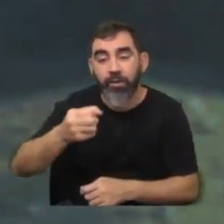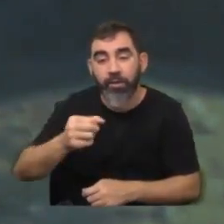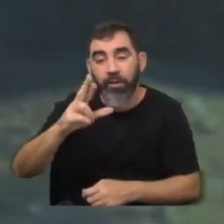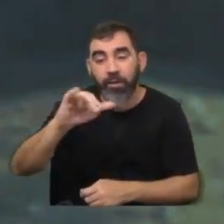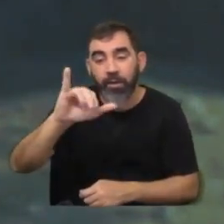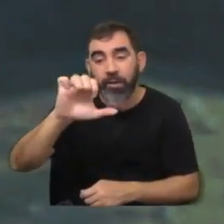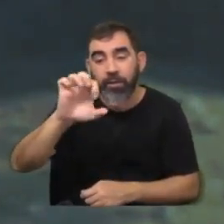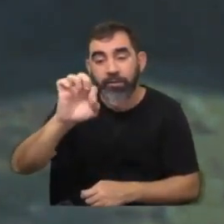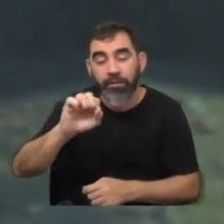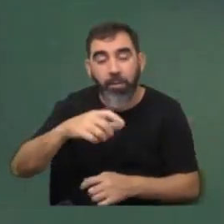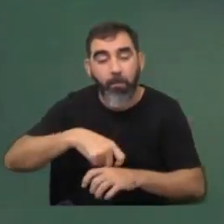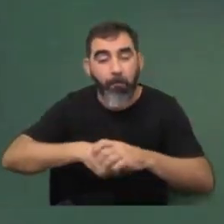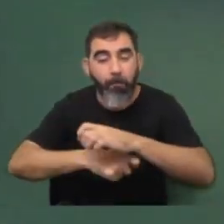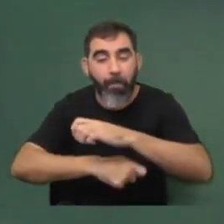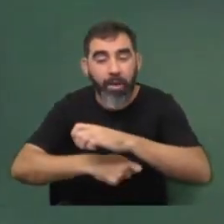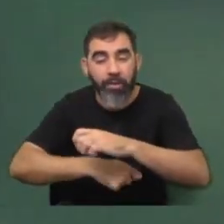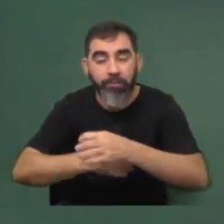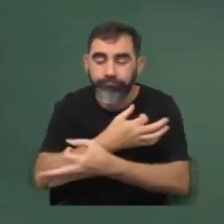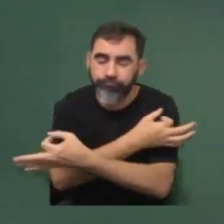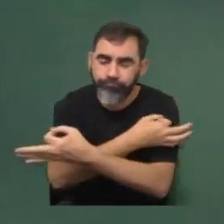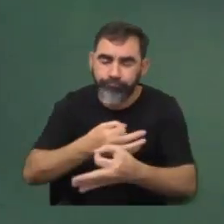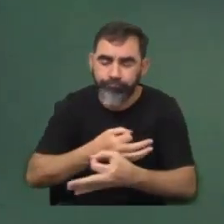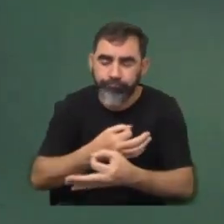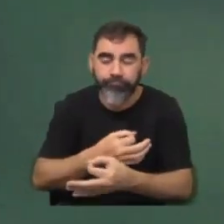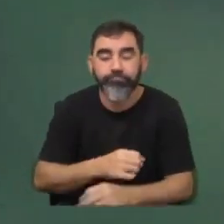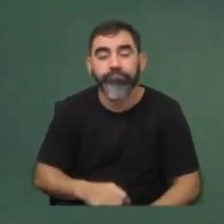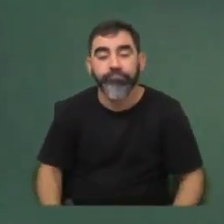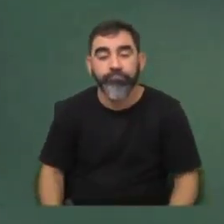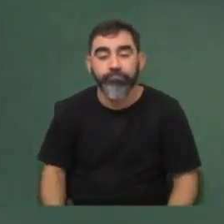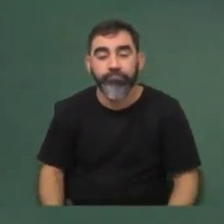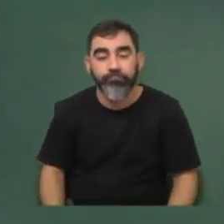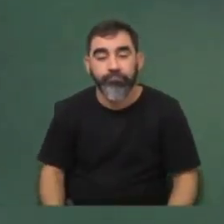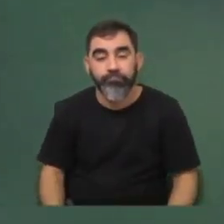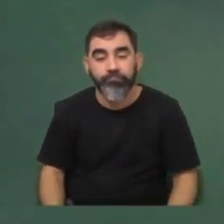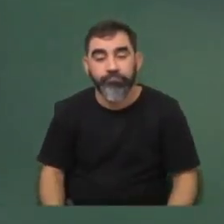Manga. Y nada, éxitos, que les vaya muy bien a las hackers del Reina.